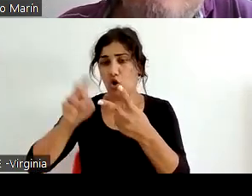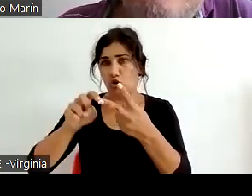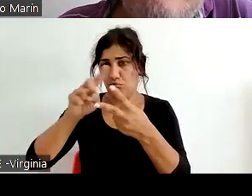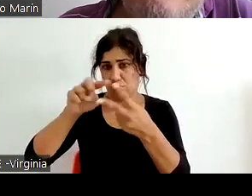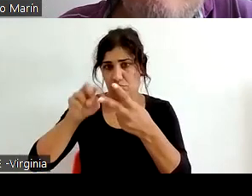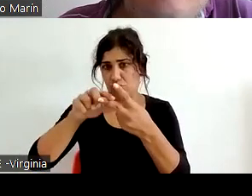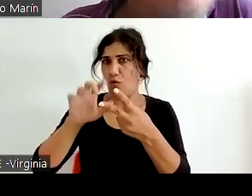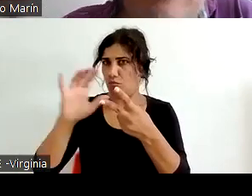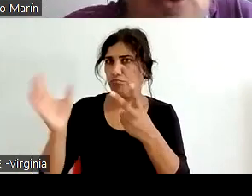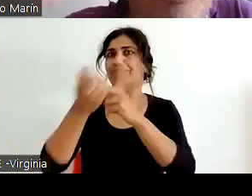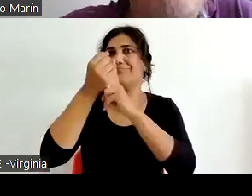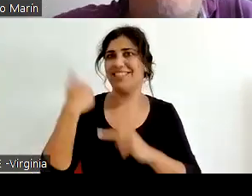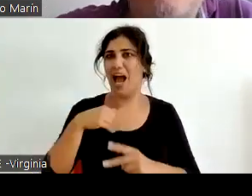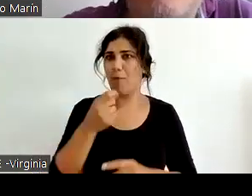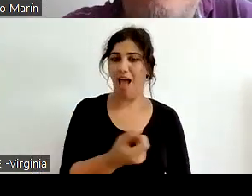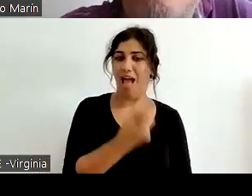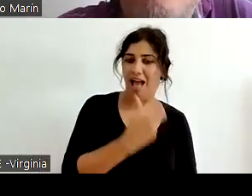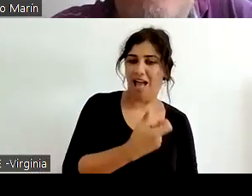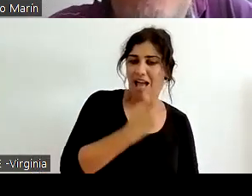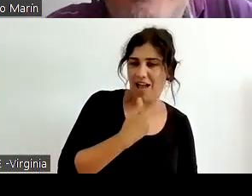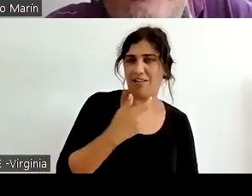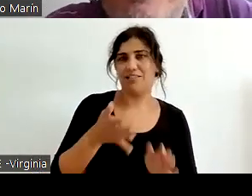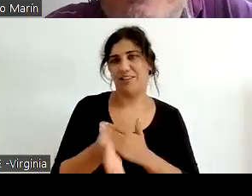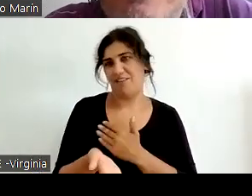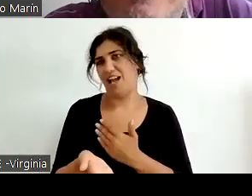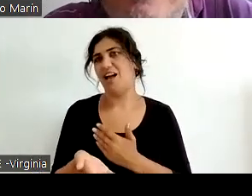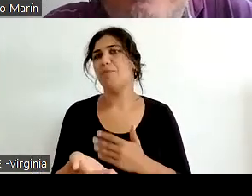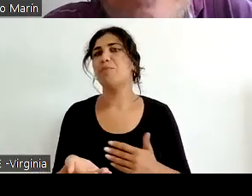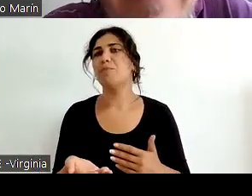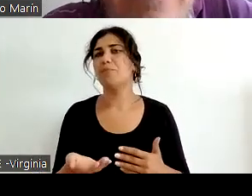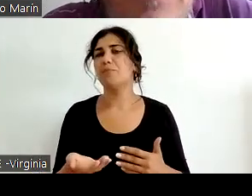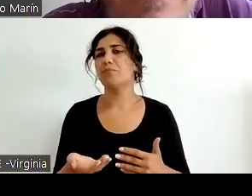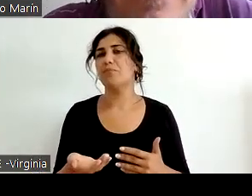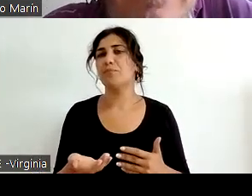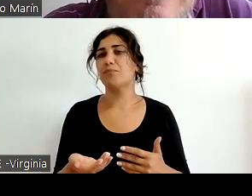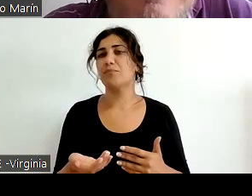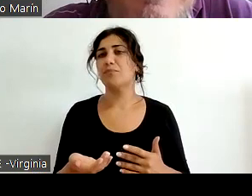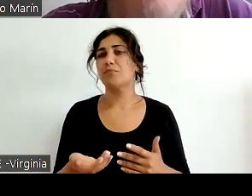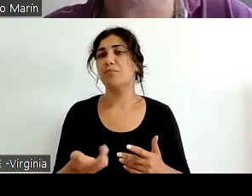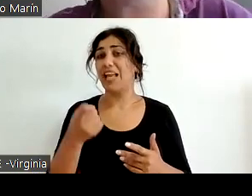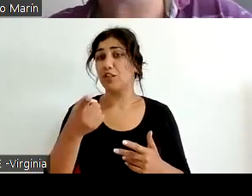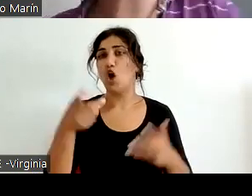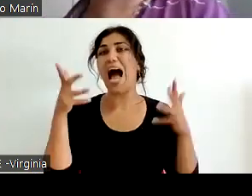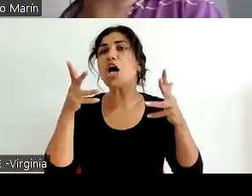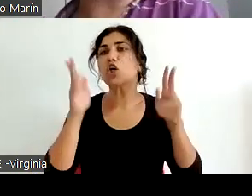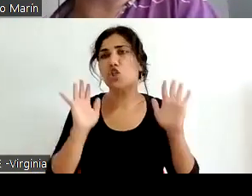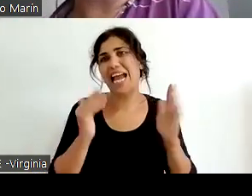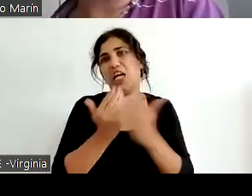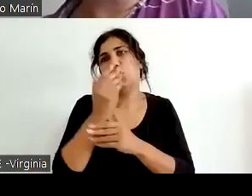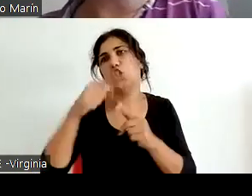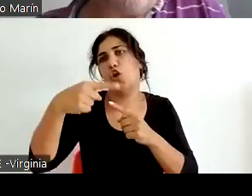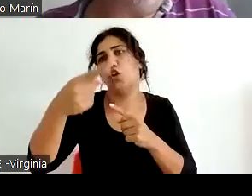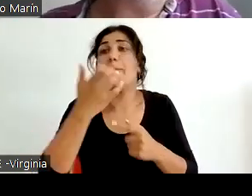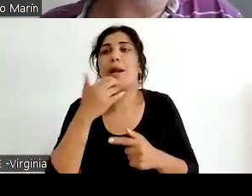las cantidades que nos pasamos de la dosis diaria recomendada. Es decir, que si no nos gusta el